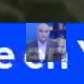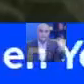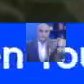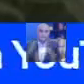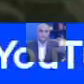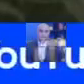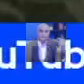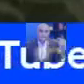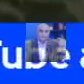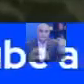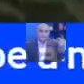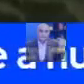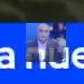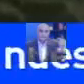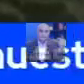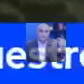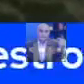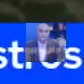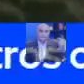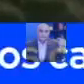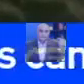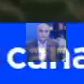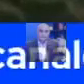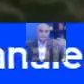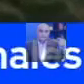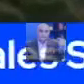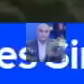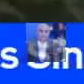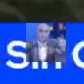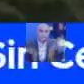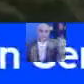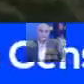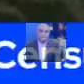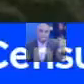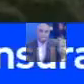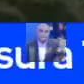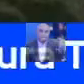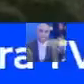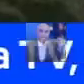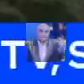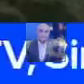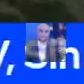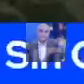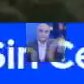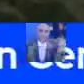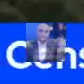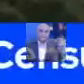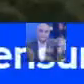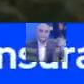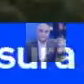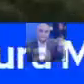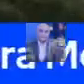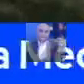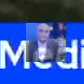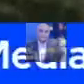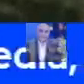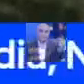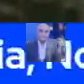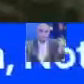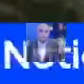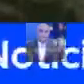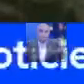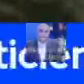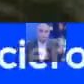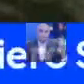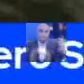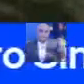de Honduras, Luis Arce de Bolivia y el presidente Fernández, Alberto Fernández de